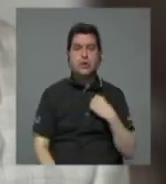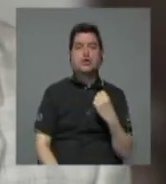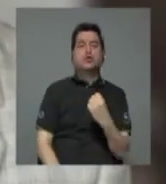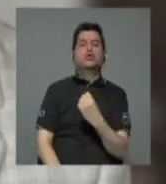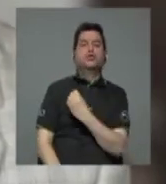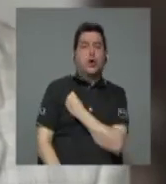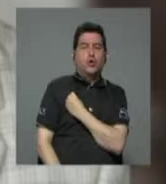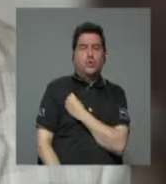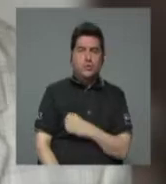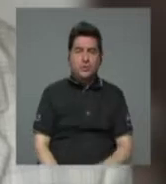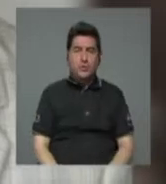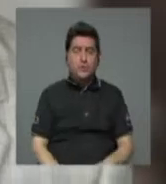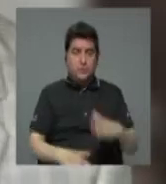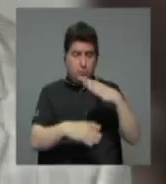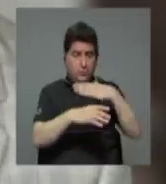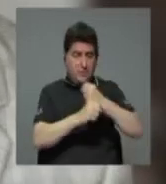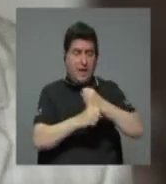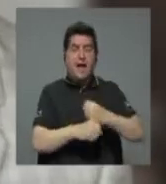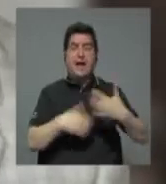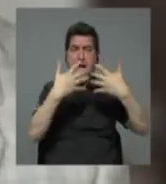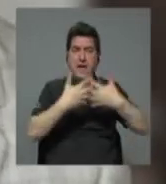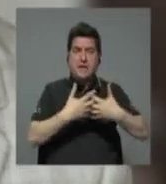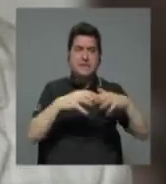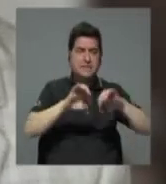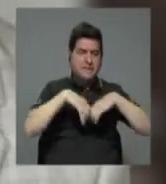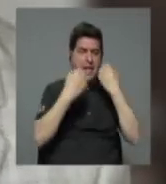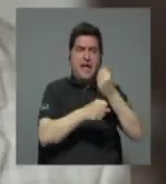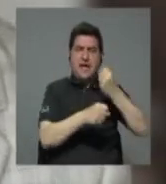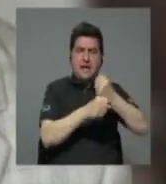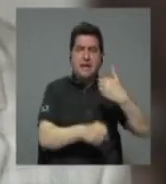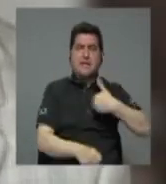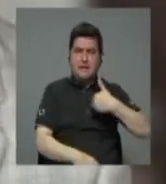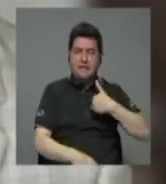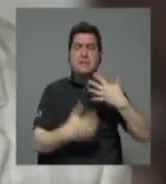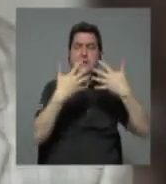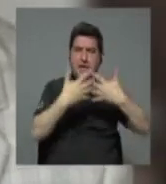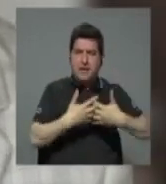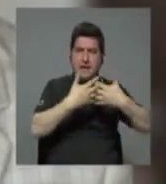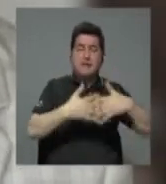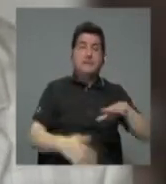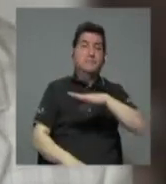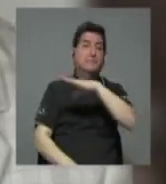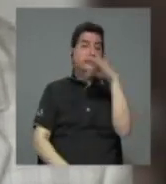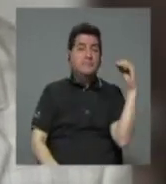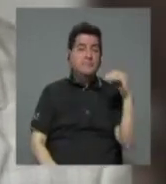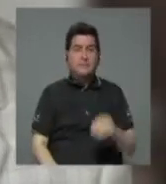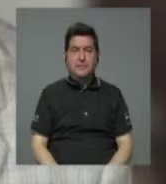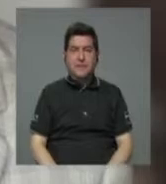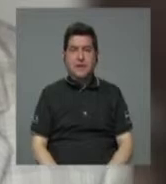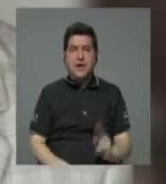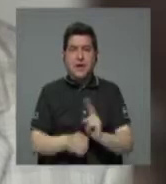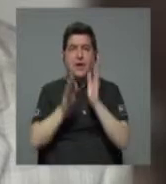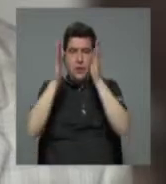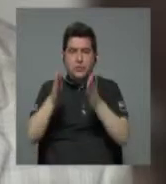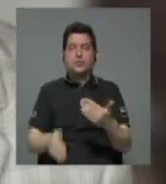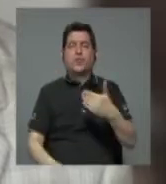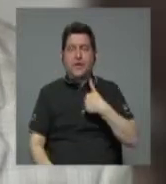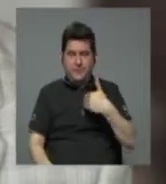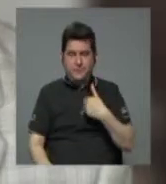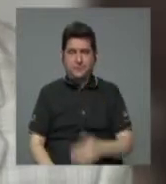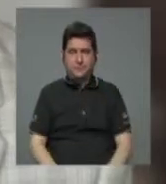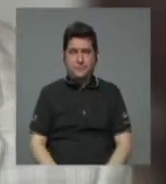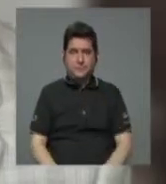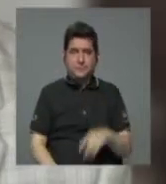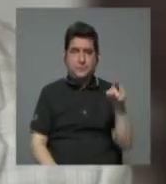que han creado la empresa, del equipo de trabajo que tiene la empresa y los clientes que hemos llegado a tener. Zona